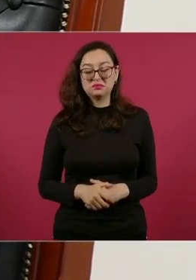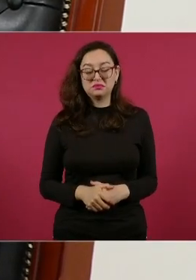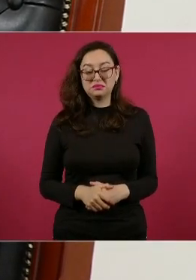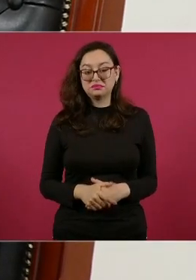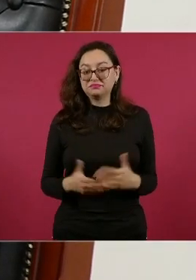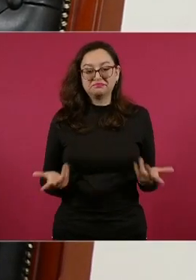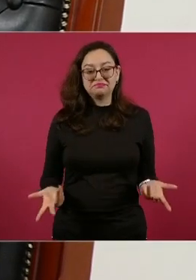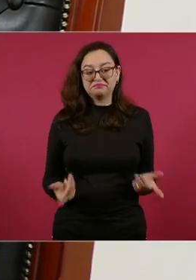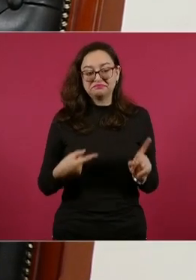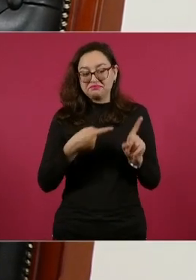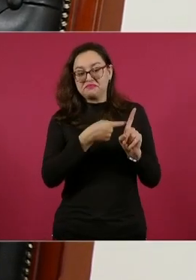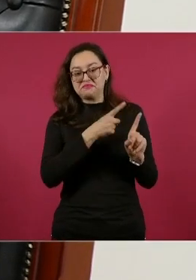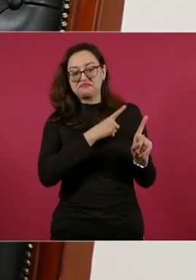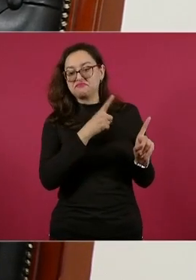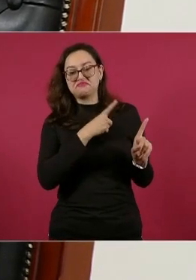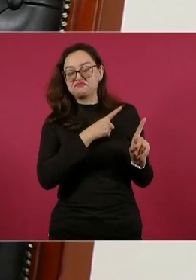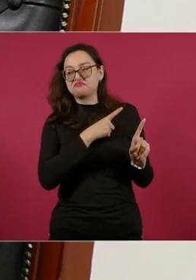Del pueblo.